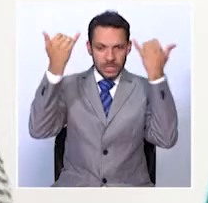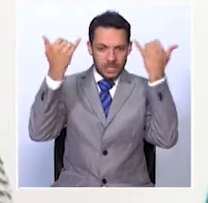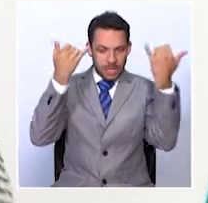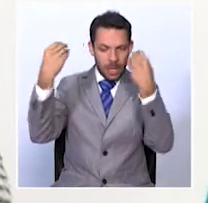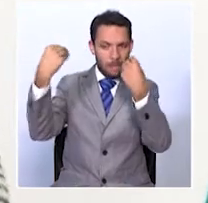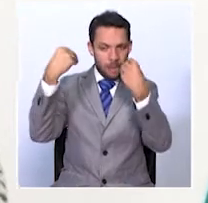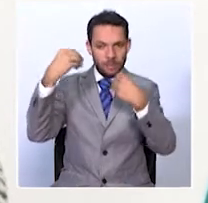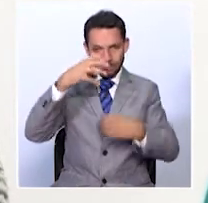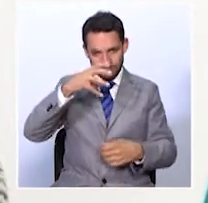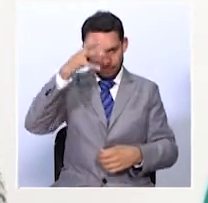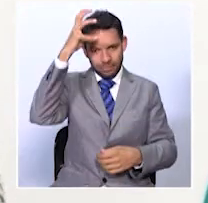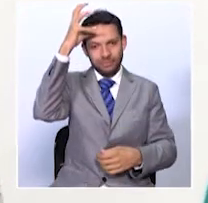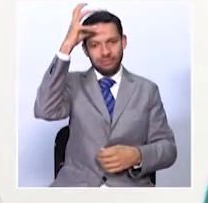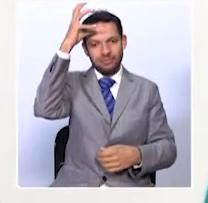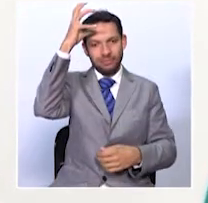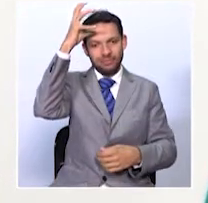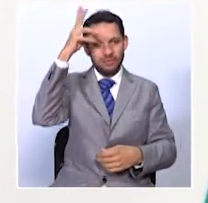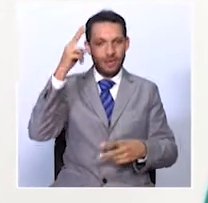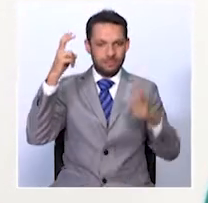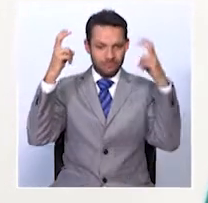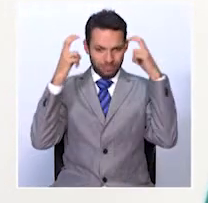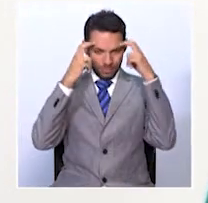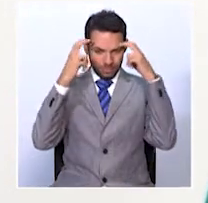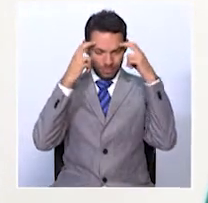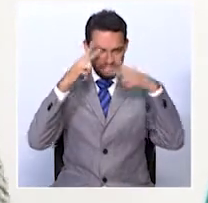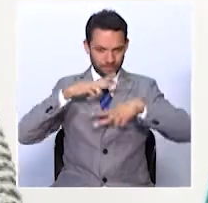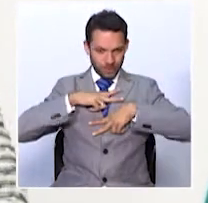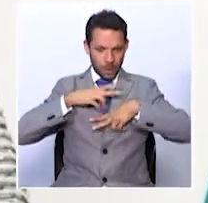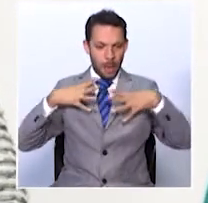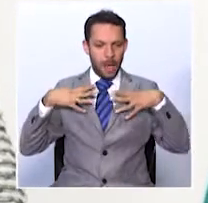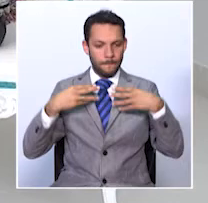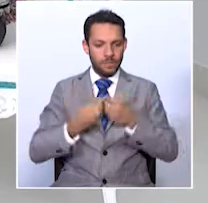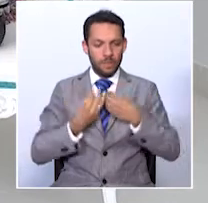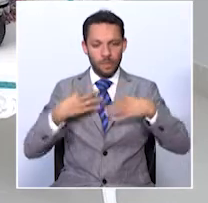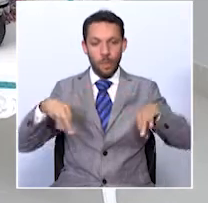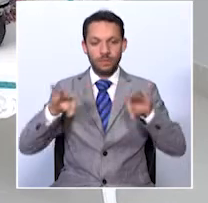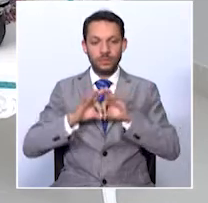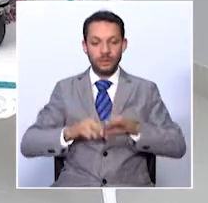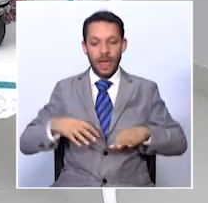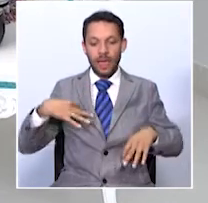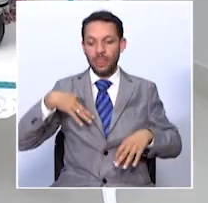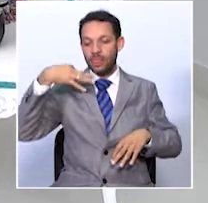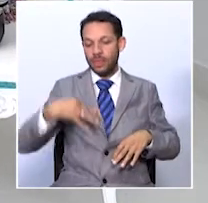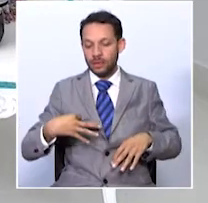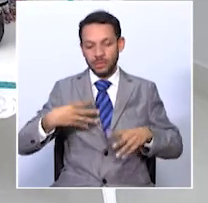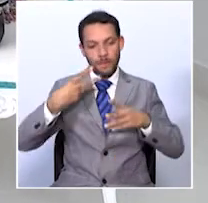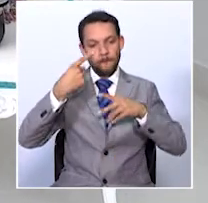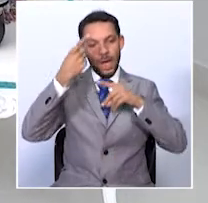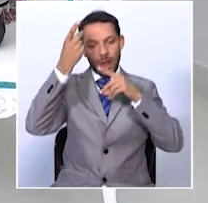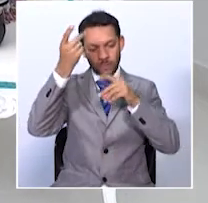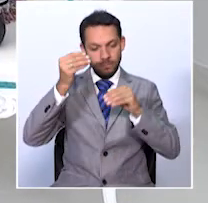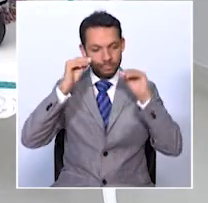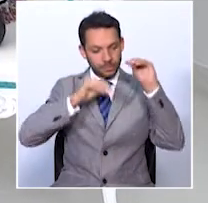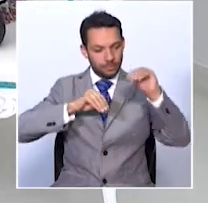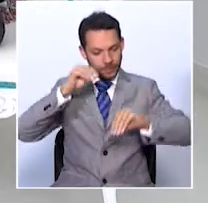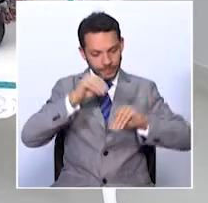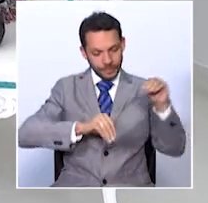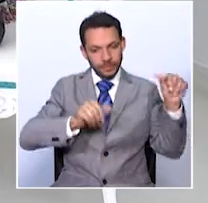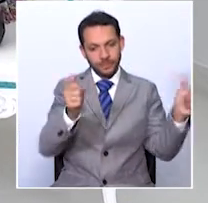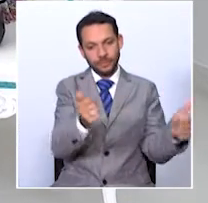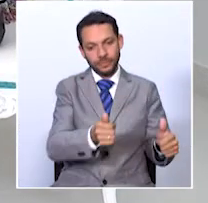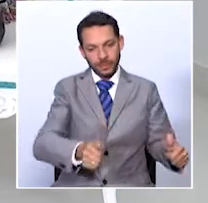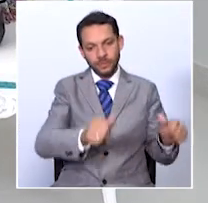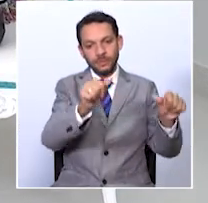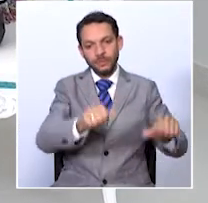nuestros conocimientos y podérselos aplicar con ética y con responsabilidad a las intervenciones que nosotros hacemos.